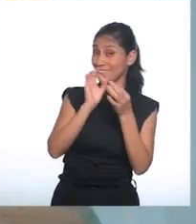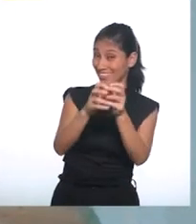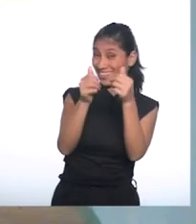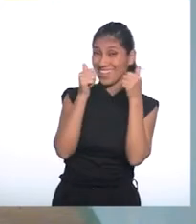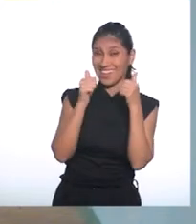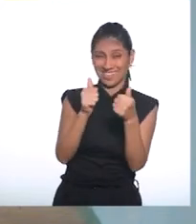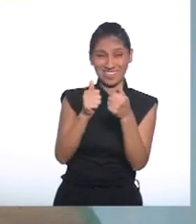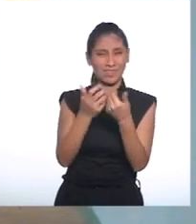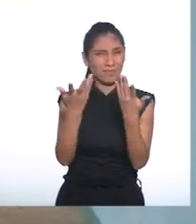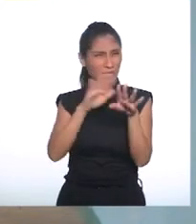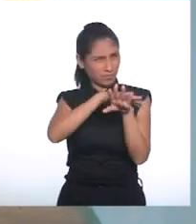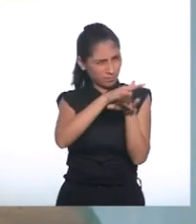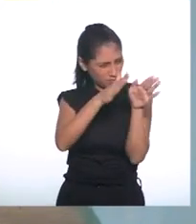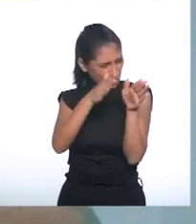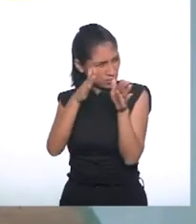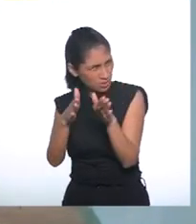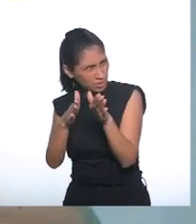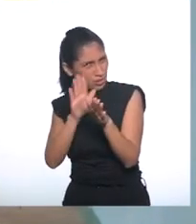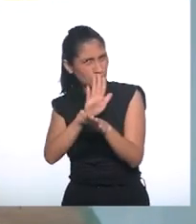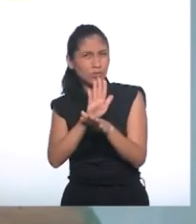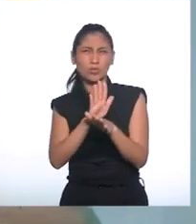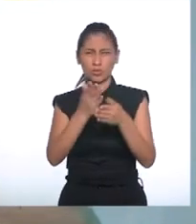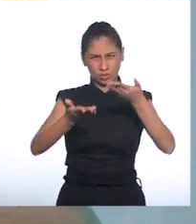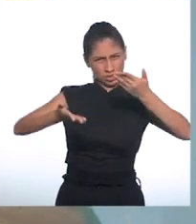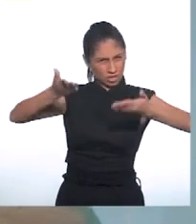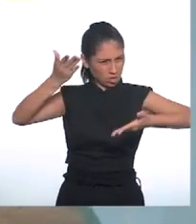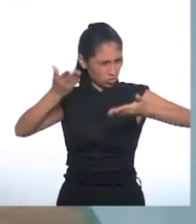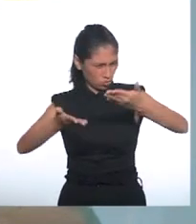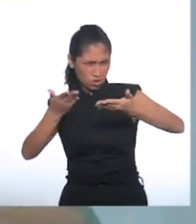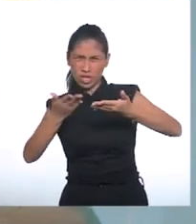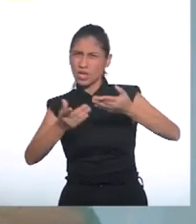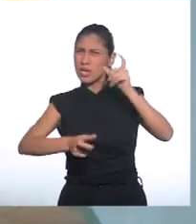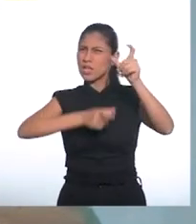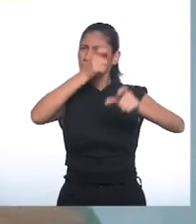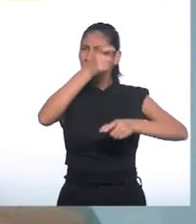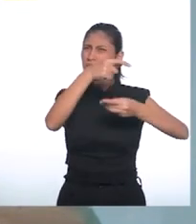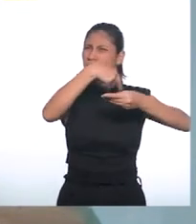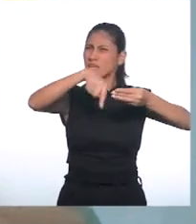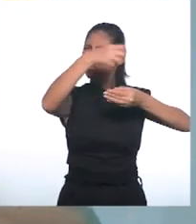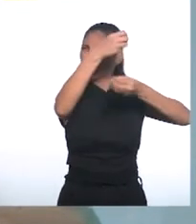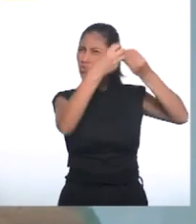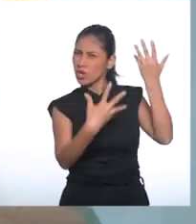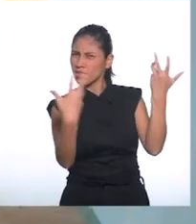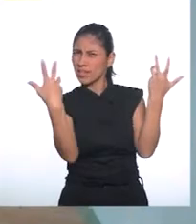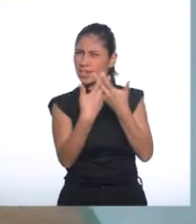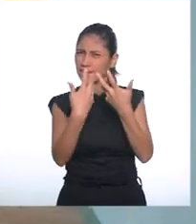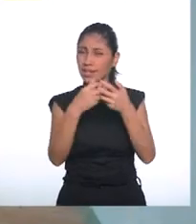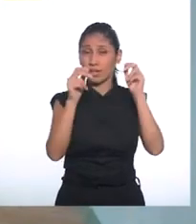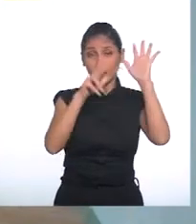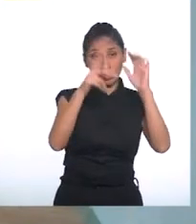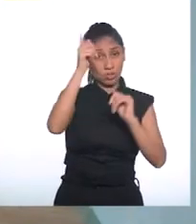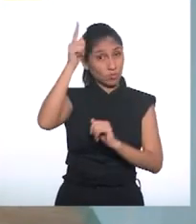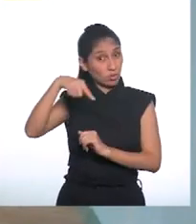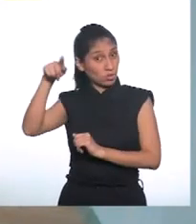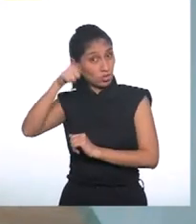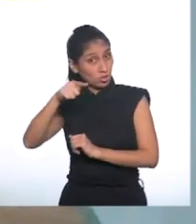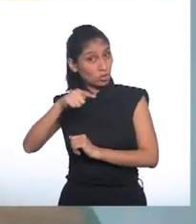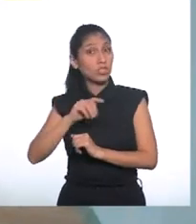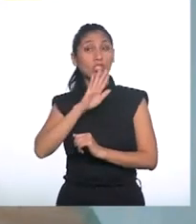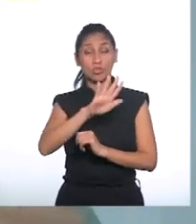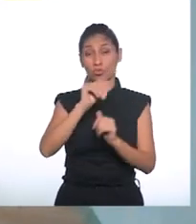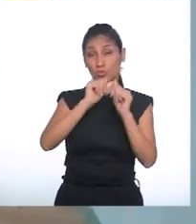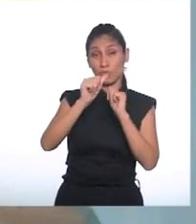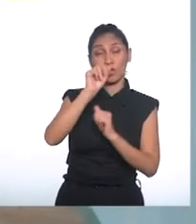¡Excelente! Para proceder con la operación y calcular la cantidad de personas que representa el 8% de